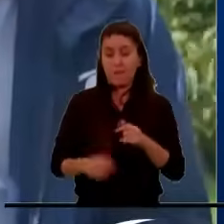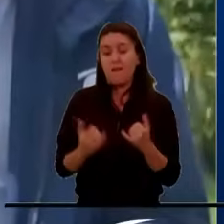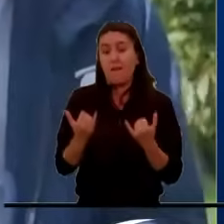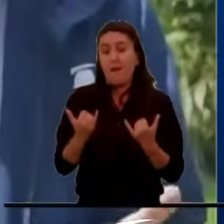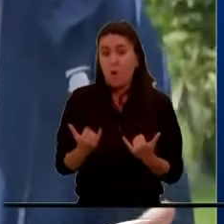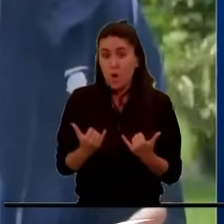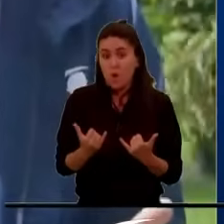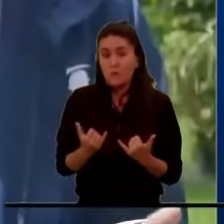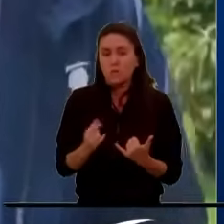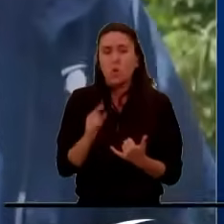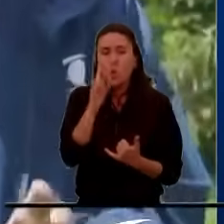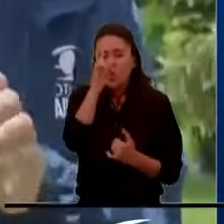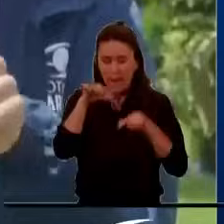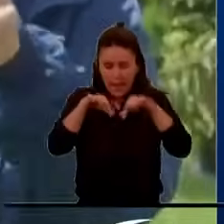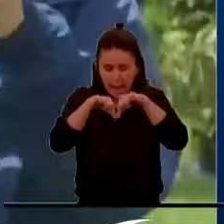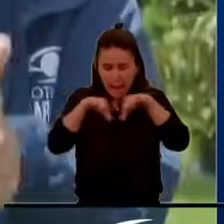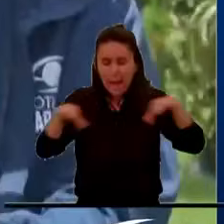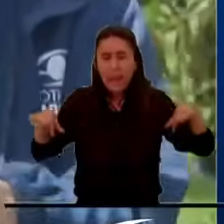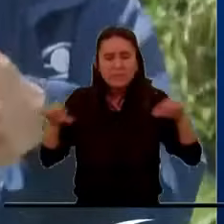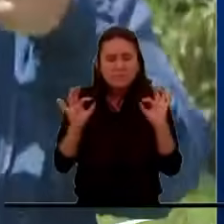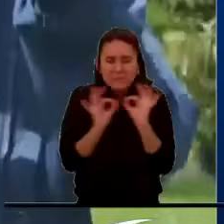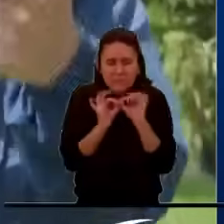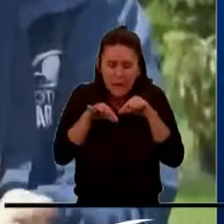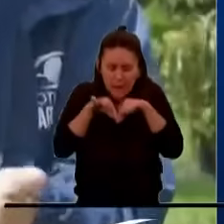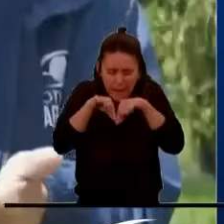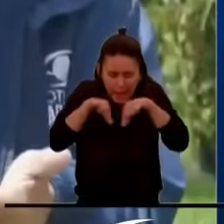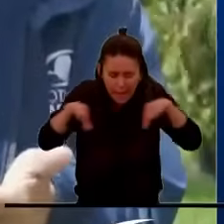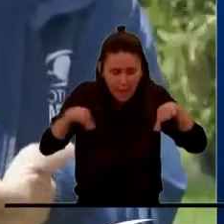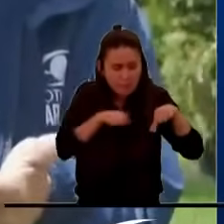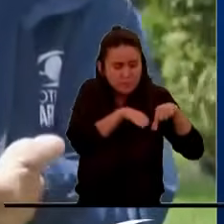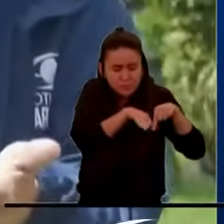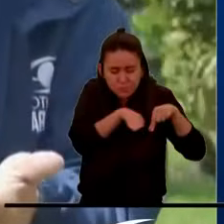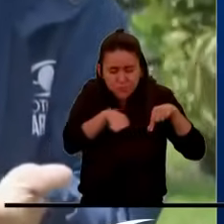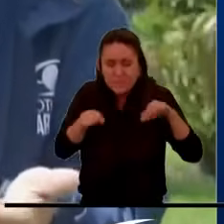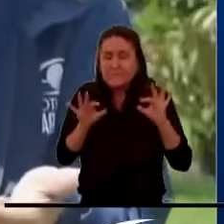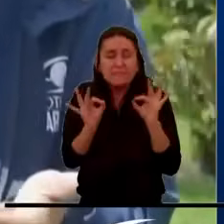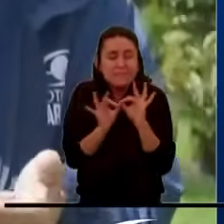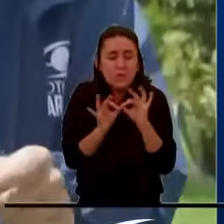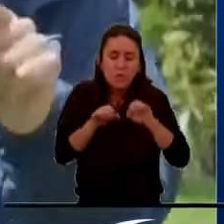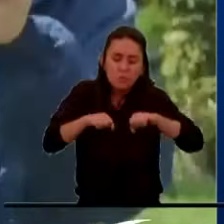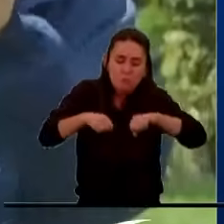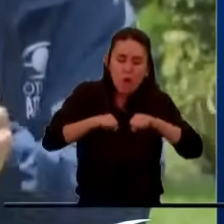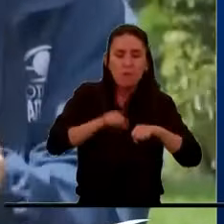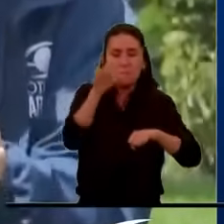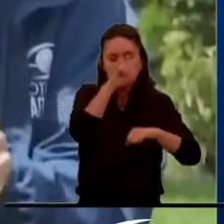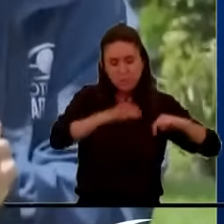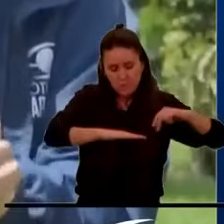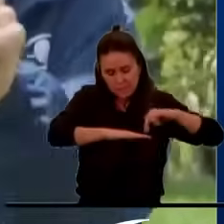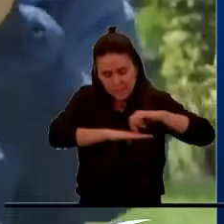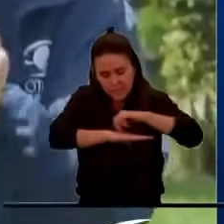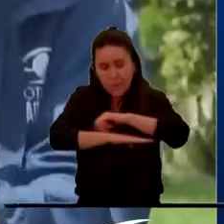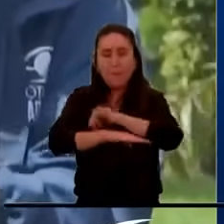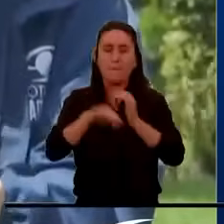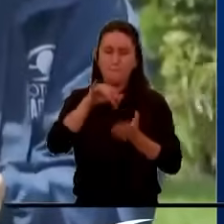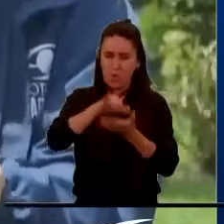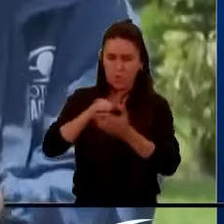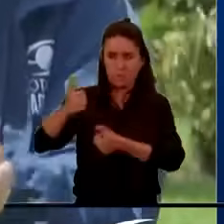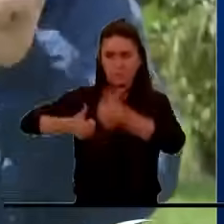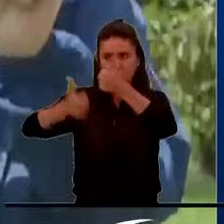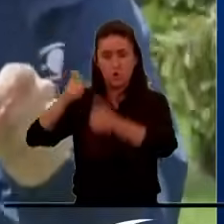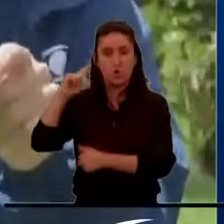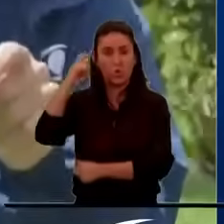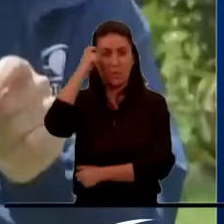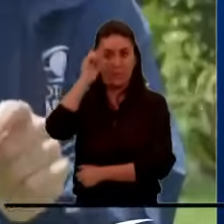solo queda una zanja para que pase comercio y pasen las comunidades de esta región. Por eso las autoridades, gobierno